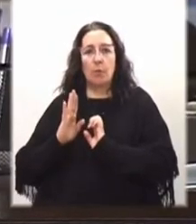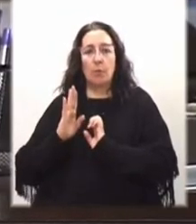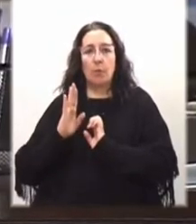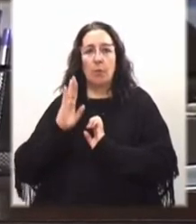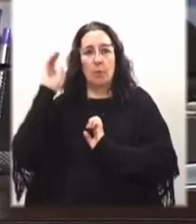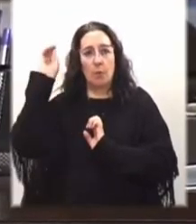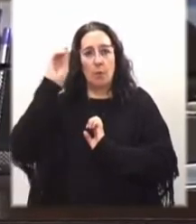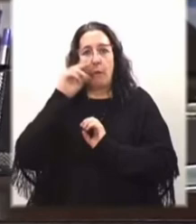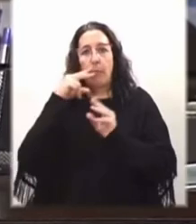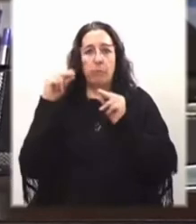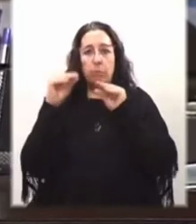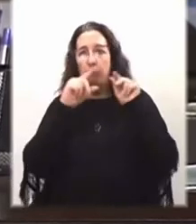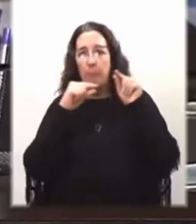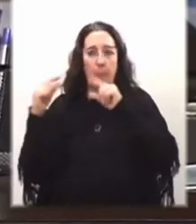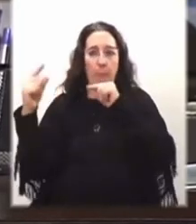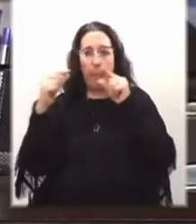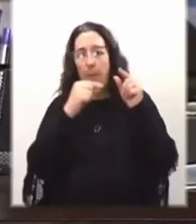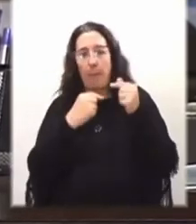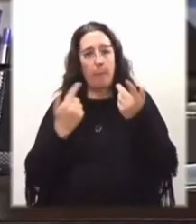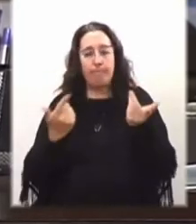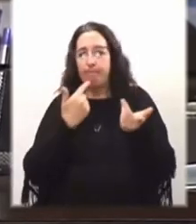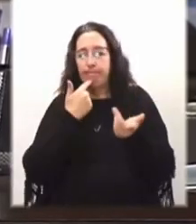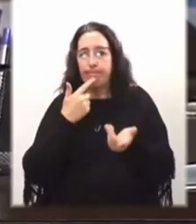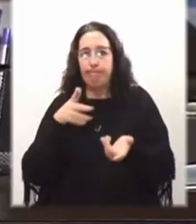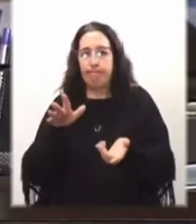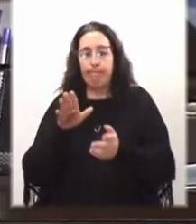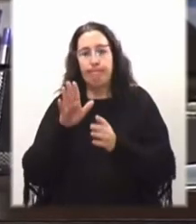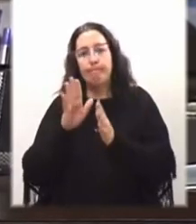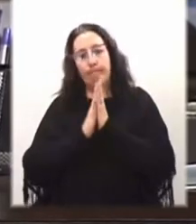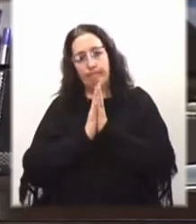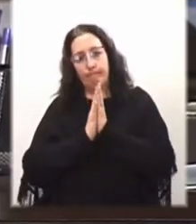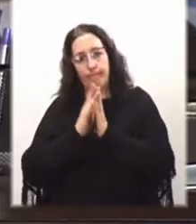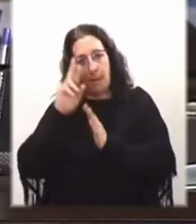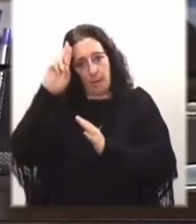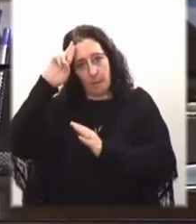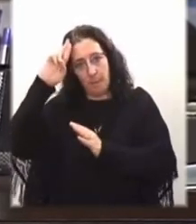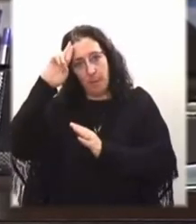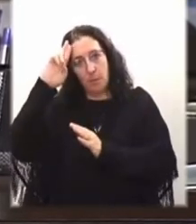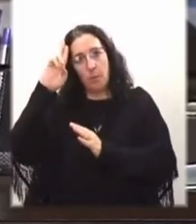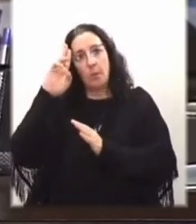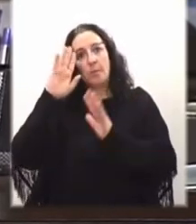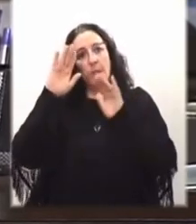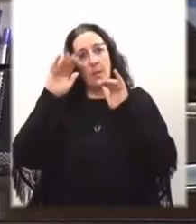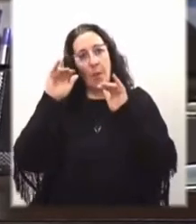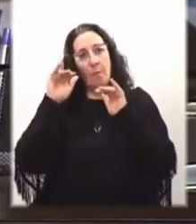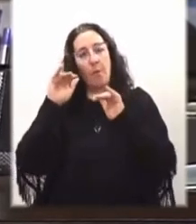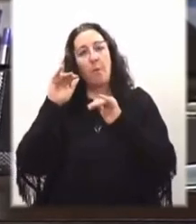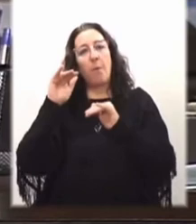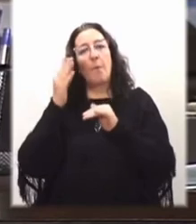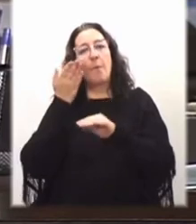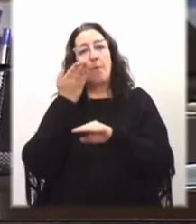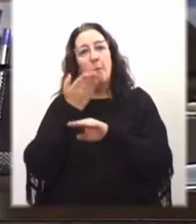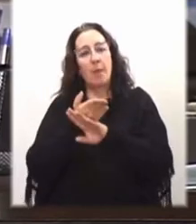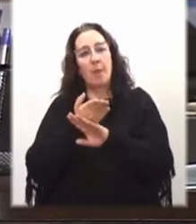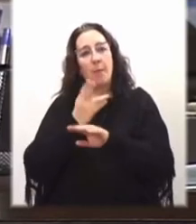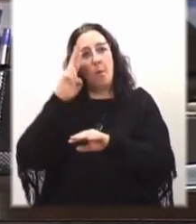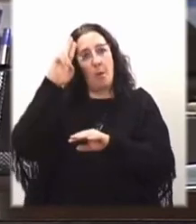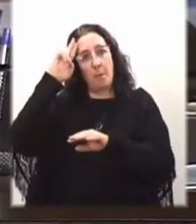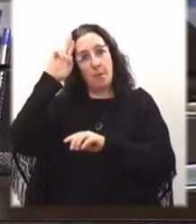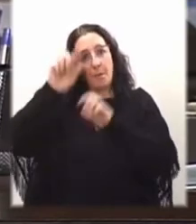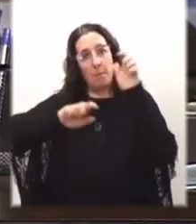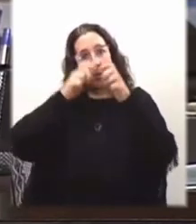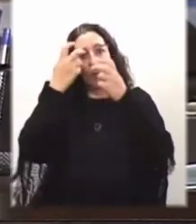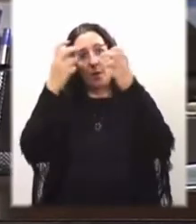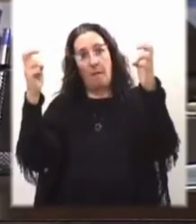escucha más el murmullo que lo que está hablando el diputado. Pedimos respeto y sobre todo saludamos y pedimos respeto a las personas que están en la